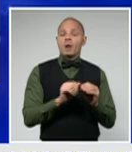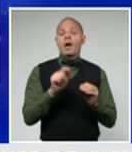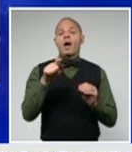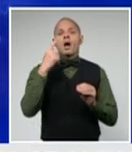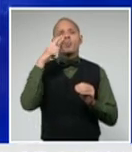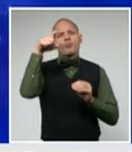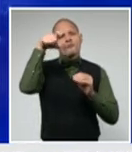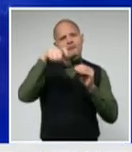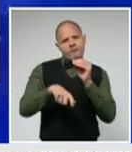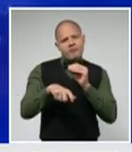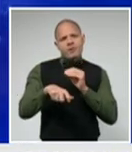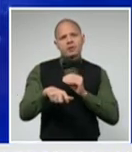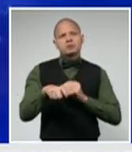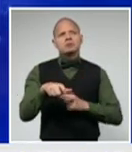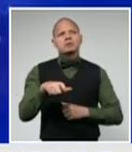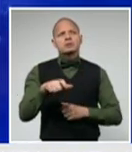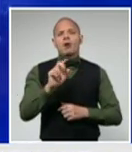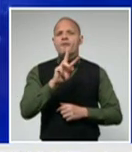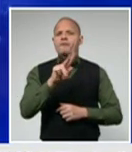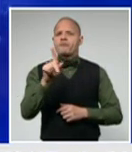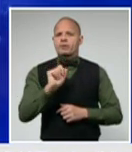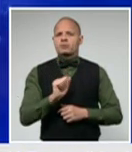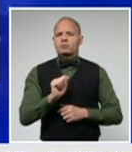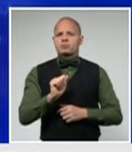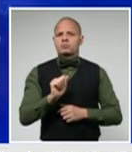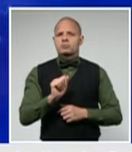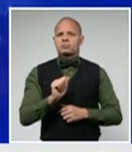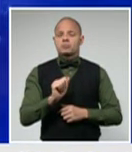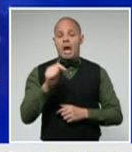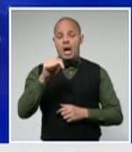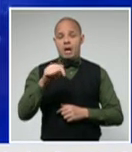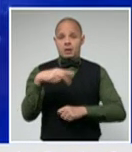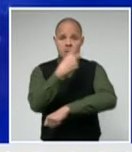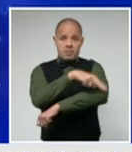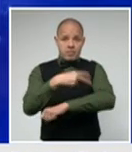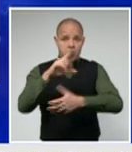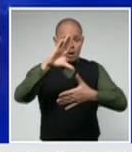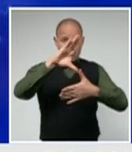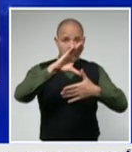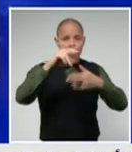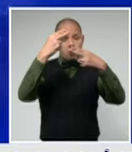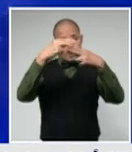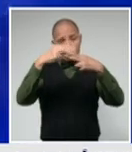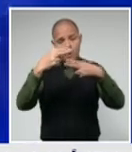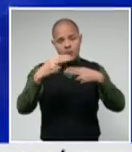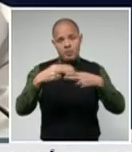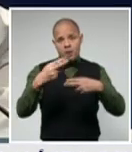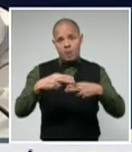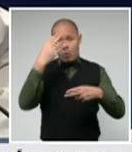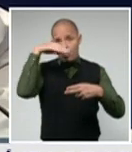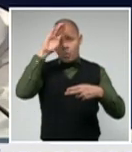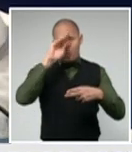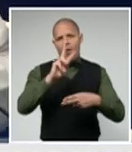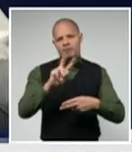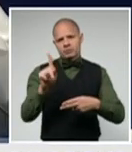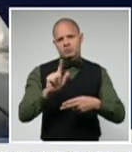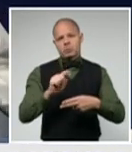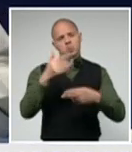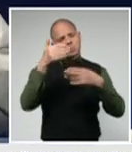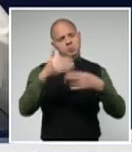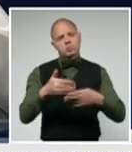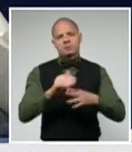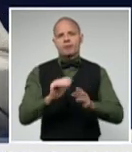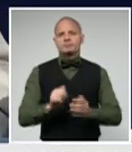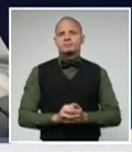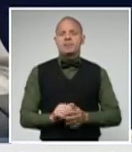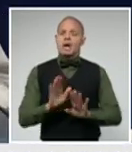lugar número 21 en nuestra región. Hasta aquí nuestra información, hasta aquí el comportamiento de